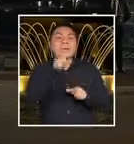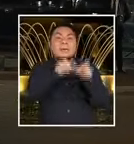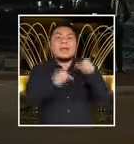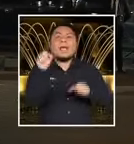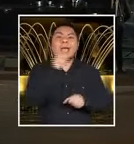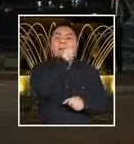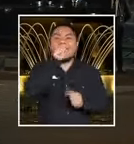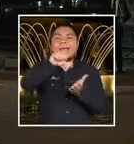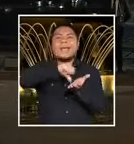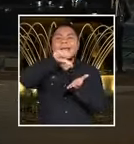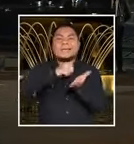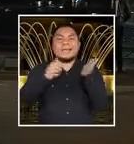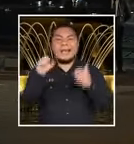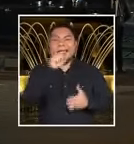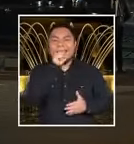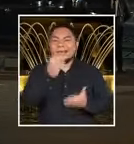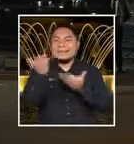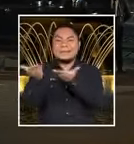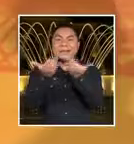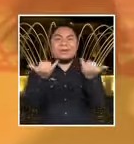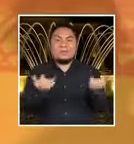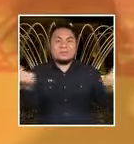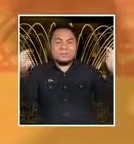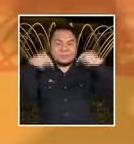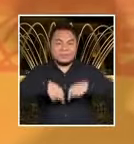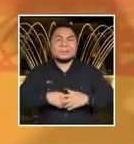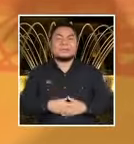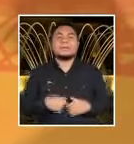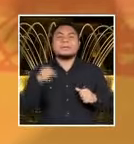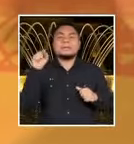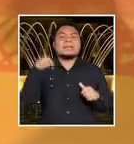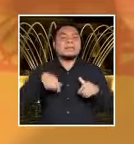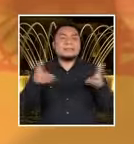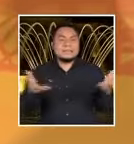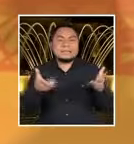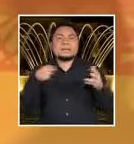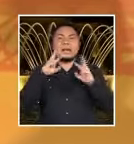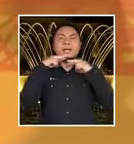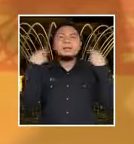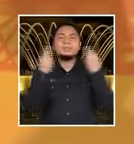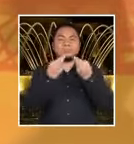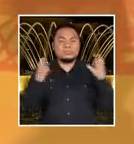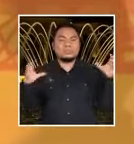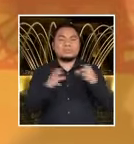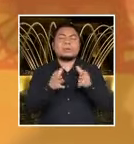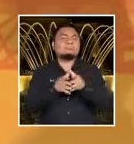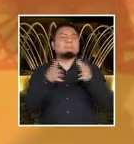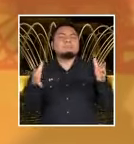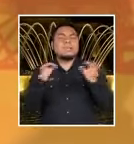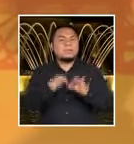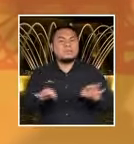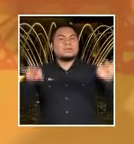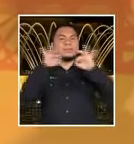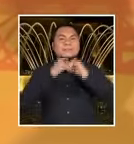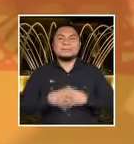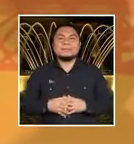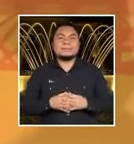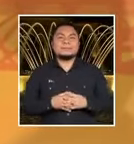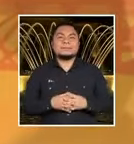artistas que hoy están presentes en esta reunión tan significativa.